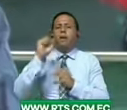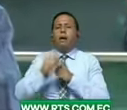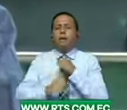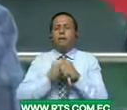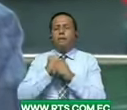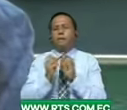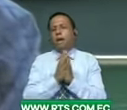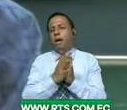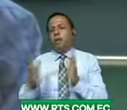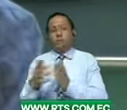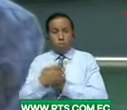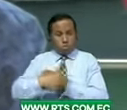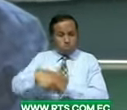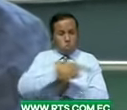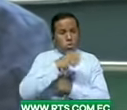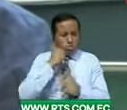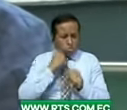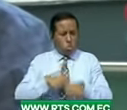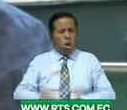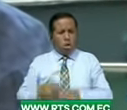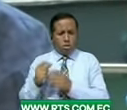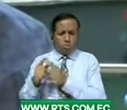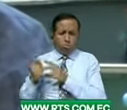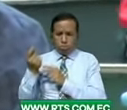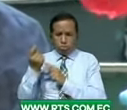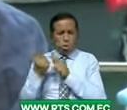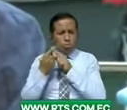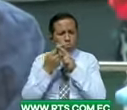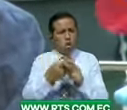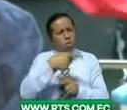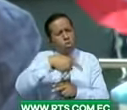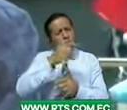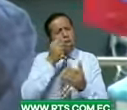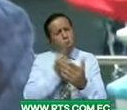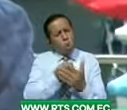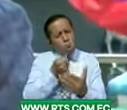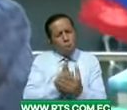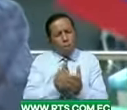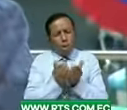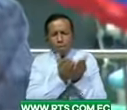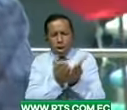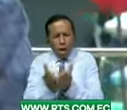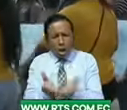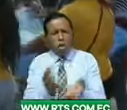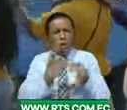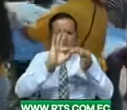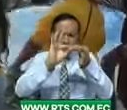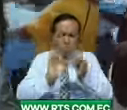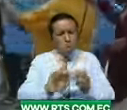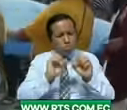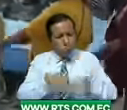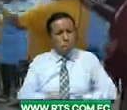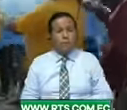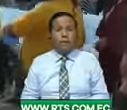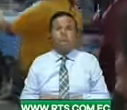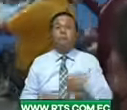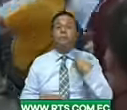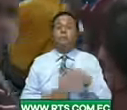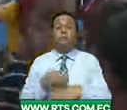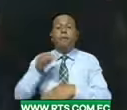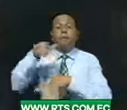Para que puedan renovar los motores de sus embarcaciones, para que puedan mejorar las embarcaciones, operaciones. Ya en la tarde, el primer